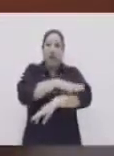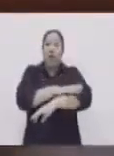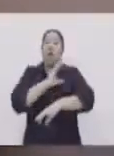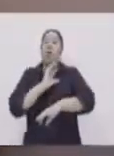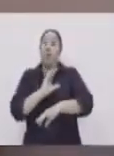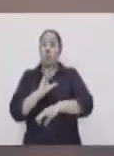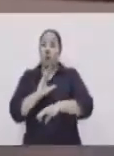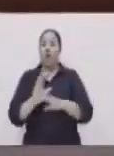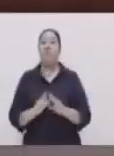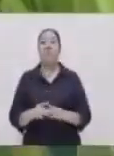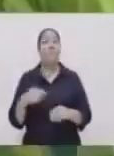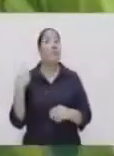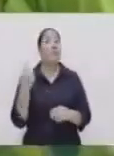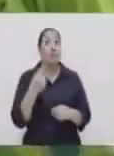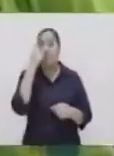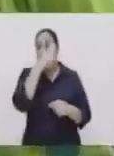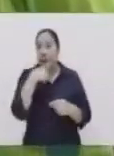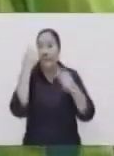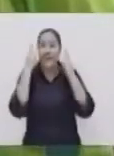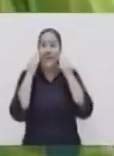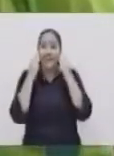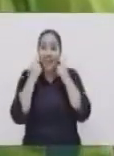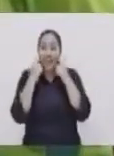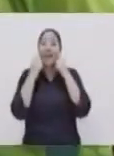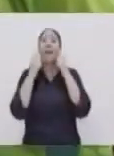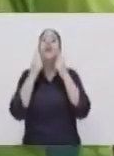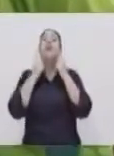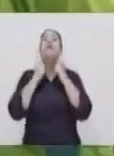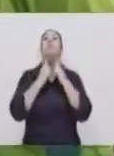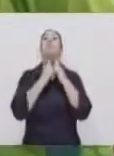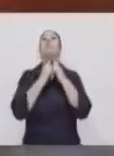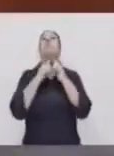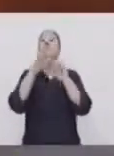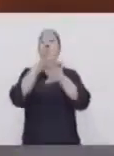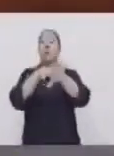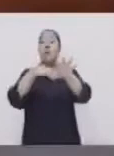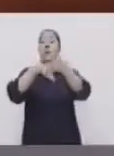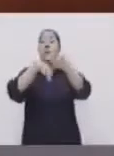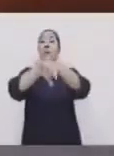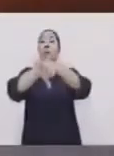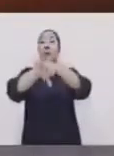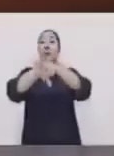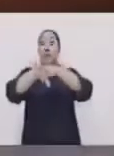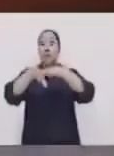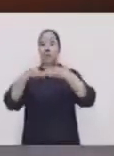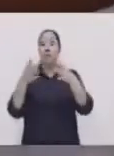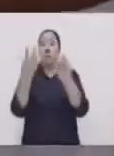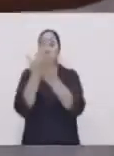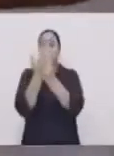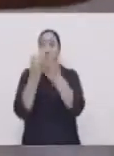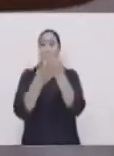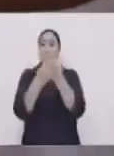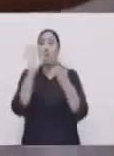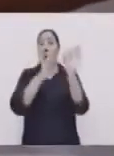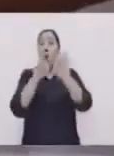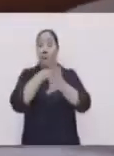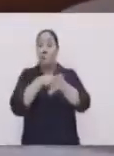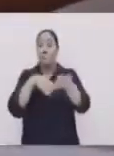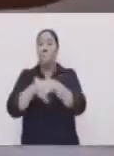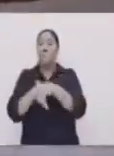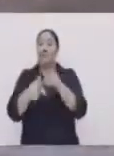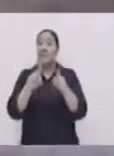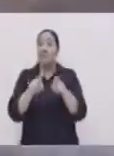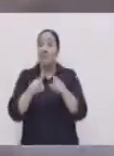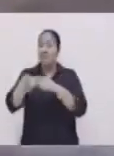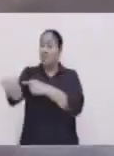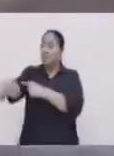en cara, cuello, manos, pies, genitales o los pliegues de las articulaciones se consideran